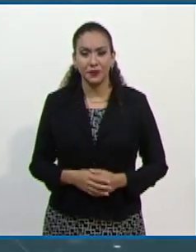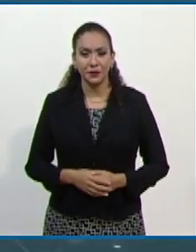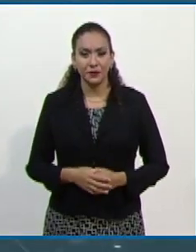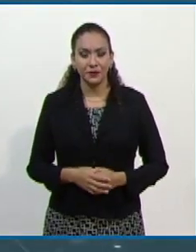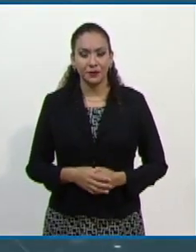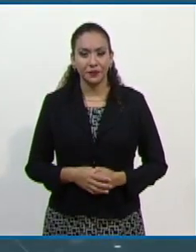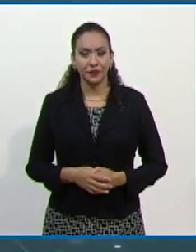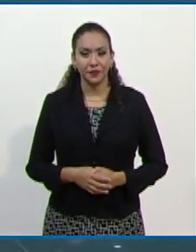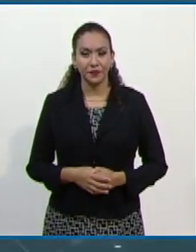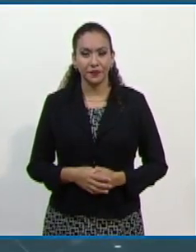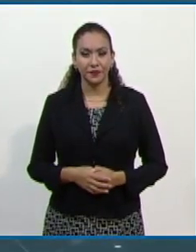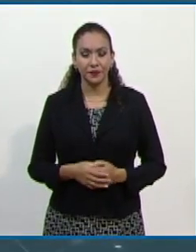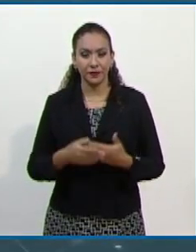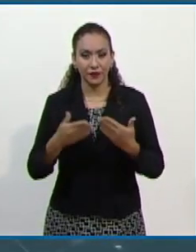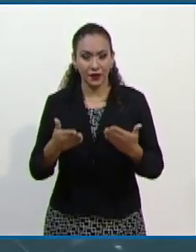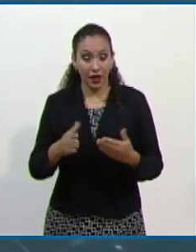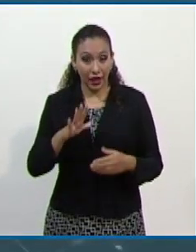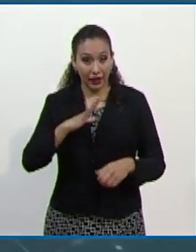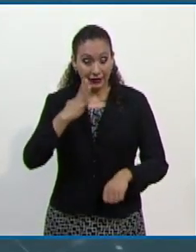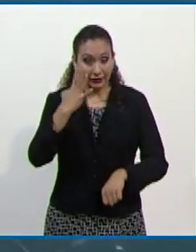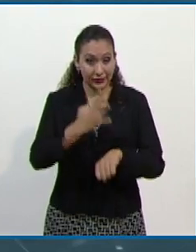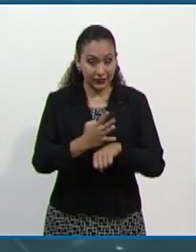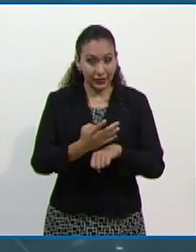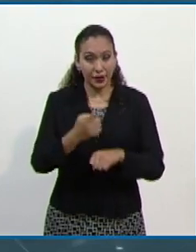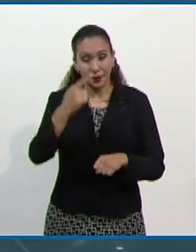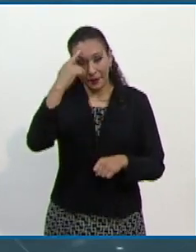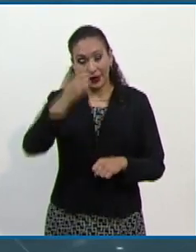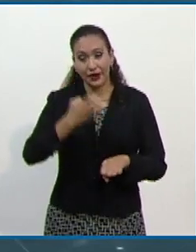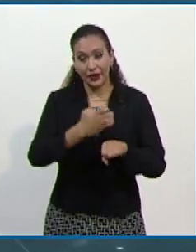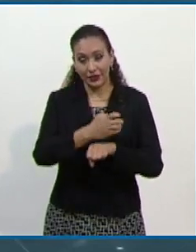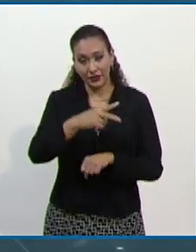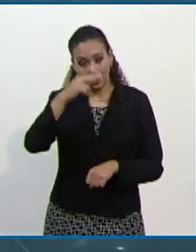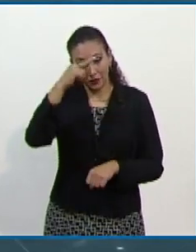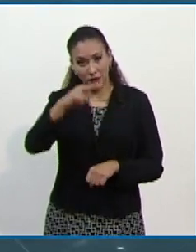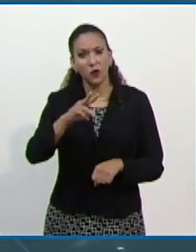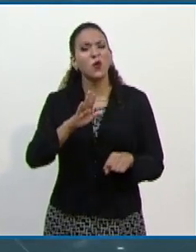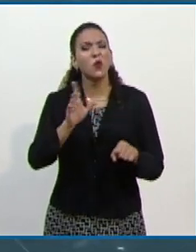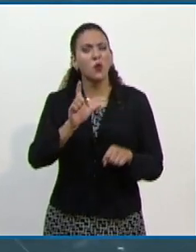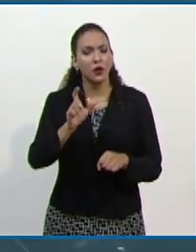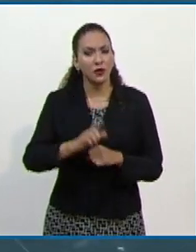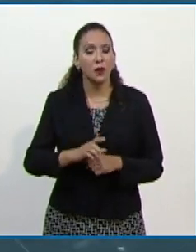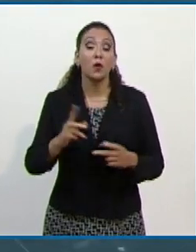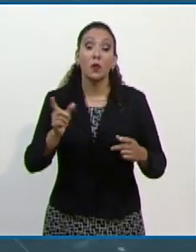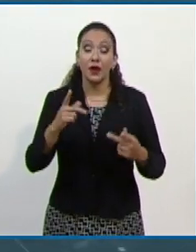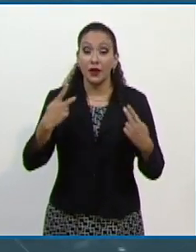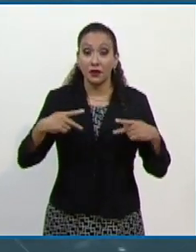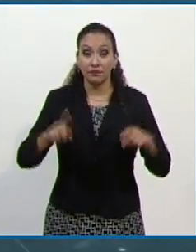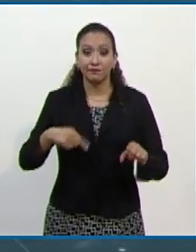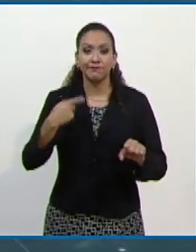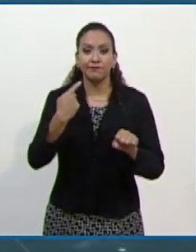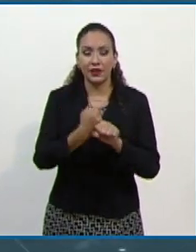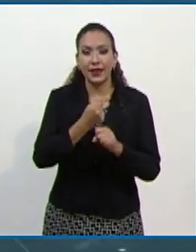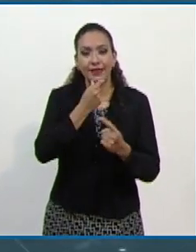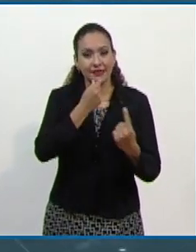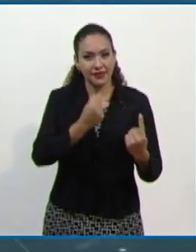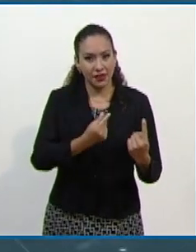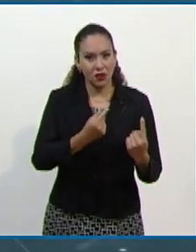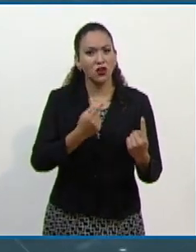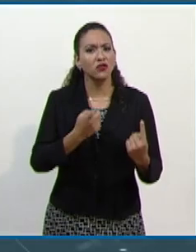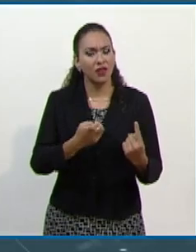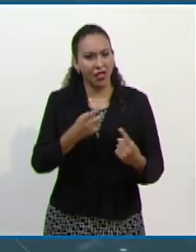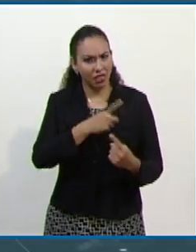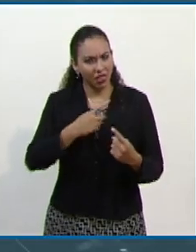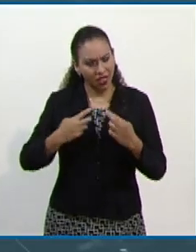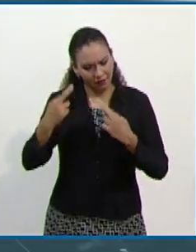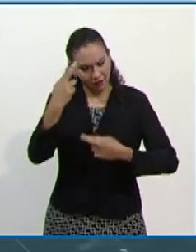No es desproporcionada la sanción prevista en el Estado de México para el delito de abuso sexual en contra de un menor, determinó